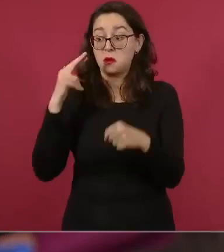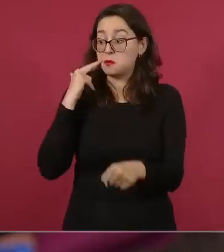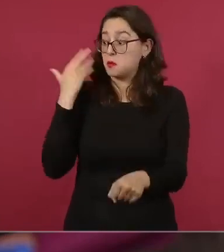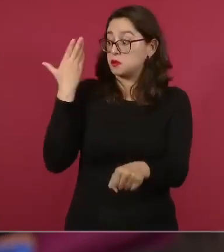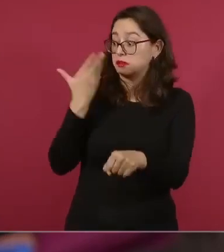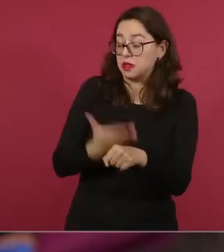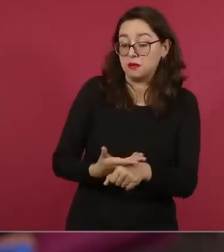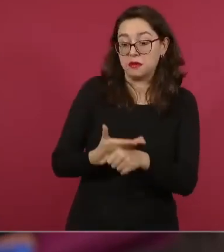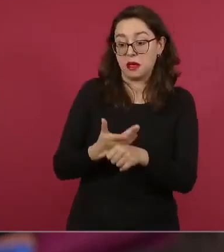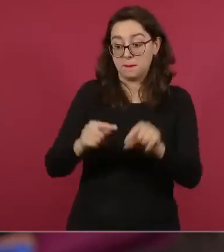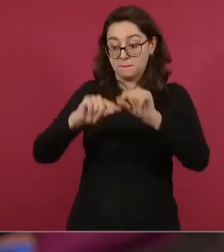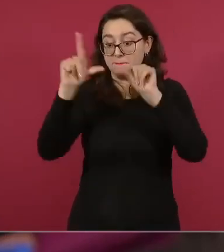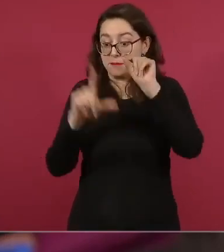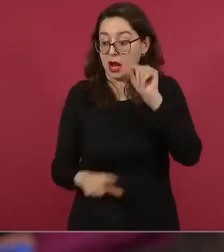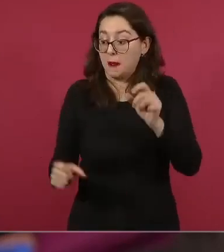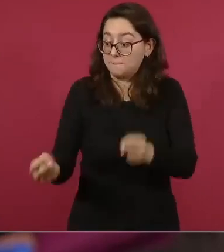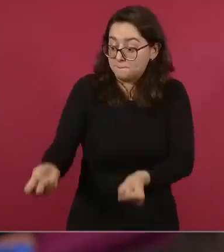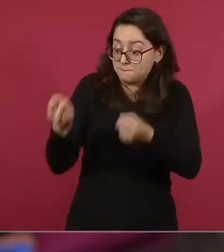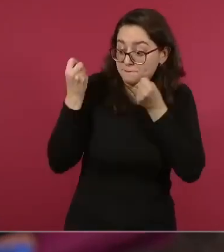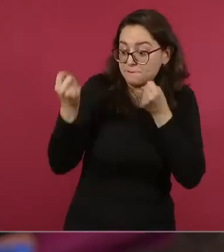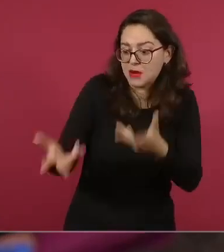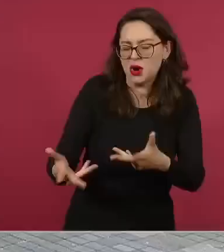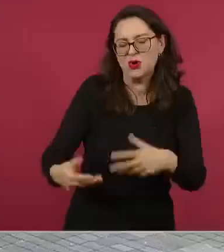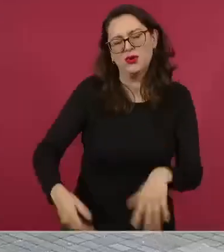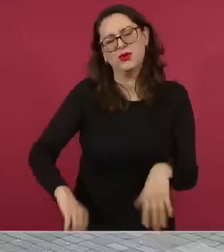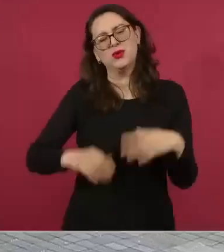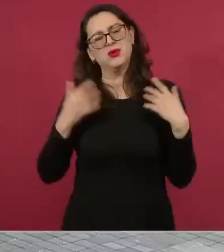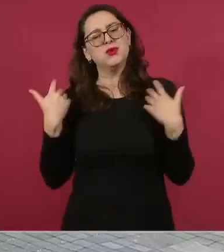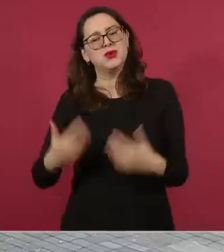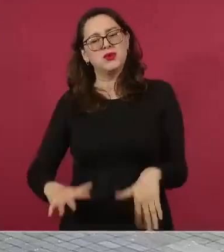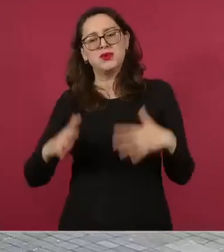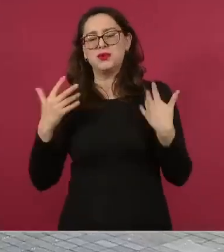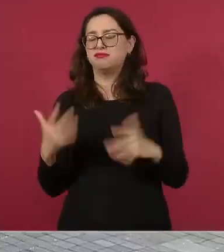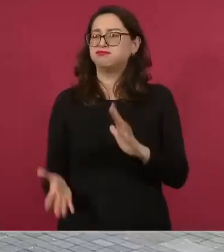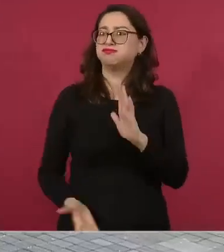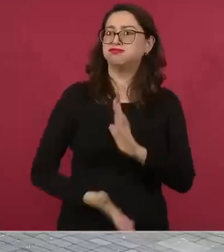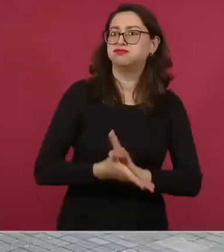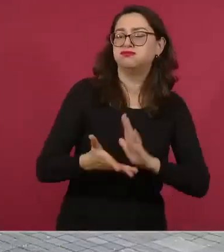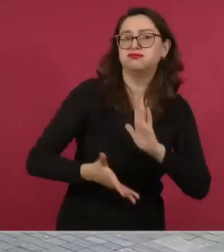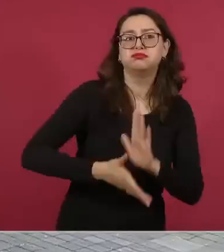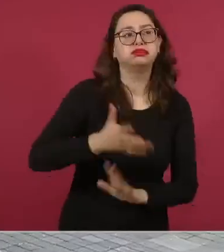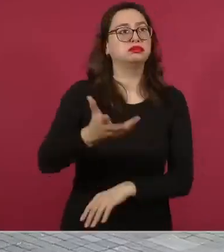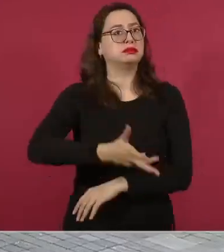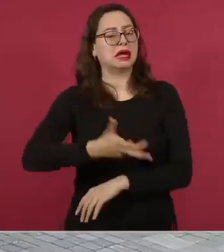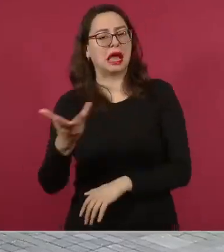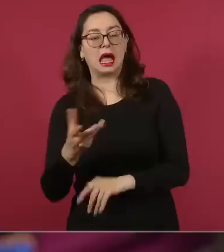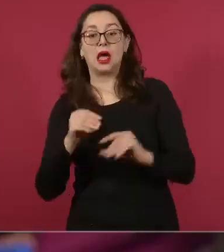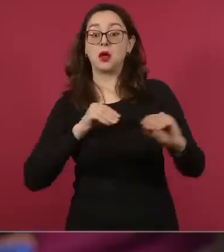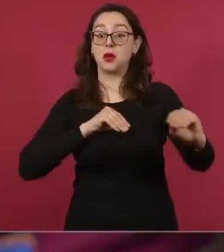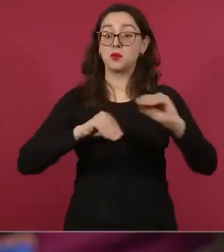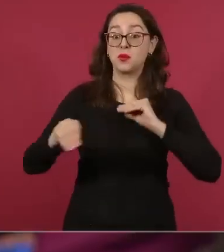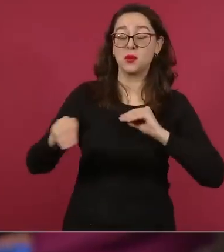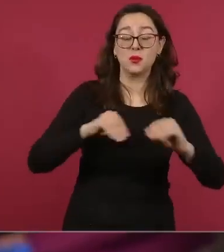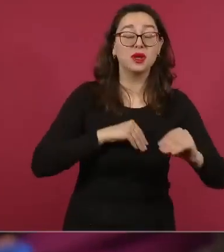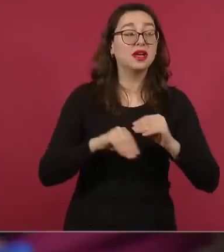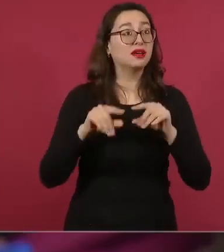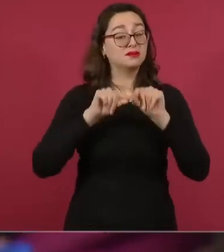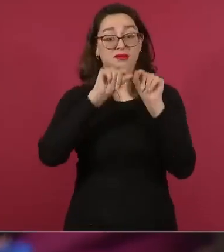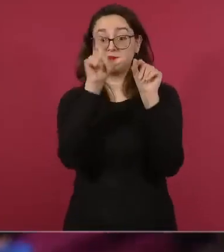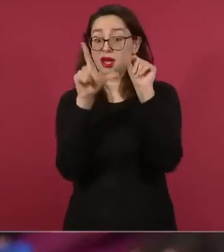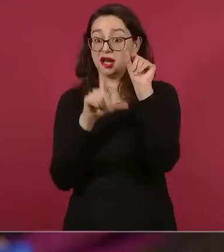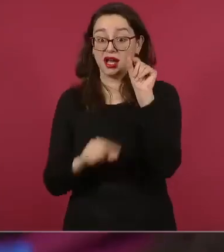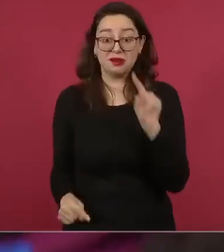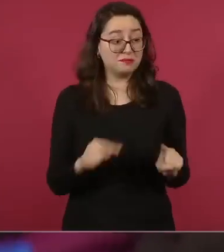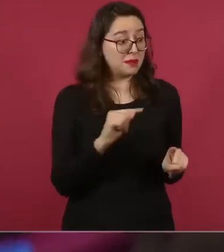nuestro pueblo. Muchas obras, muchas acciones en todo el país